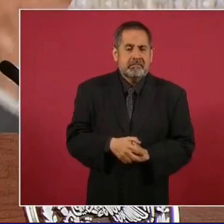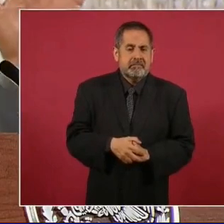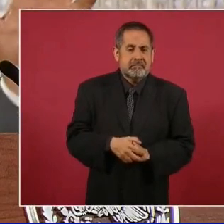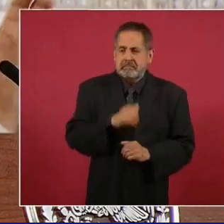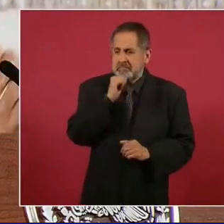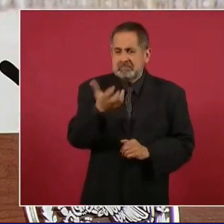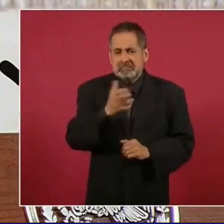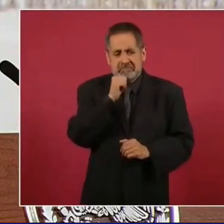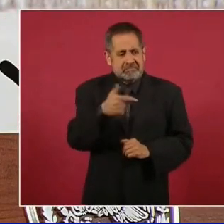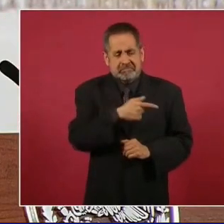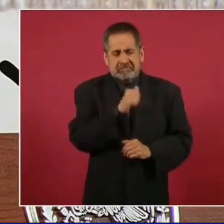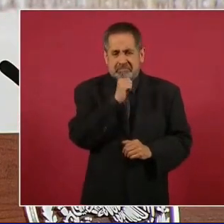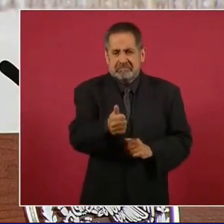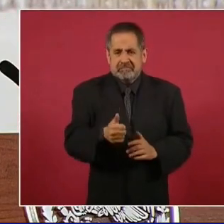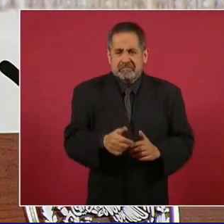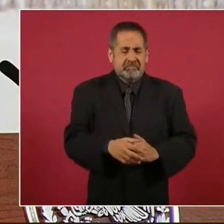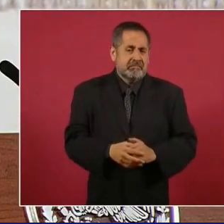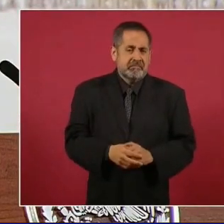nada.